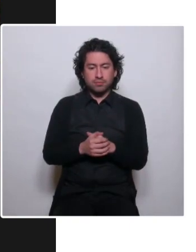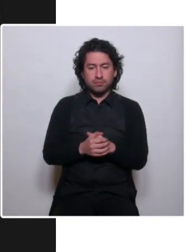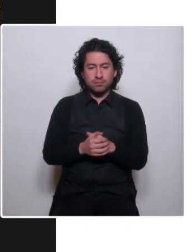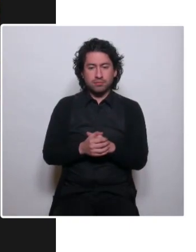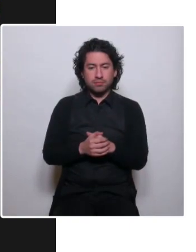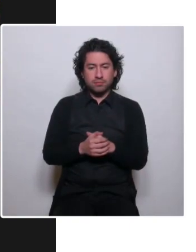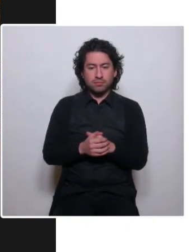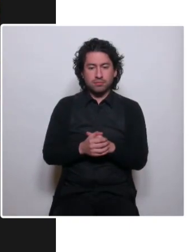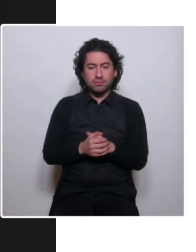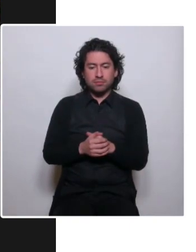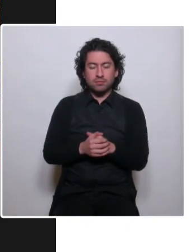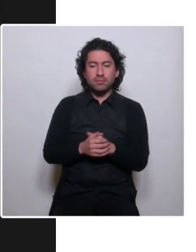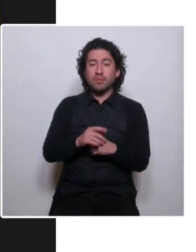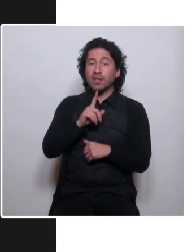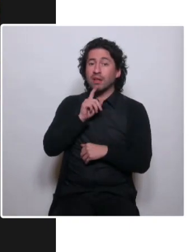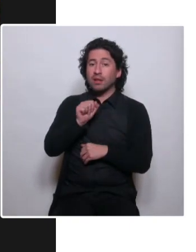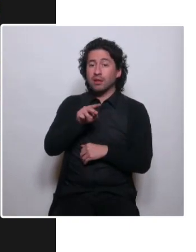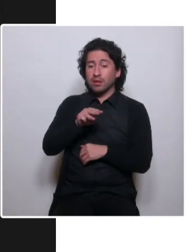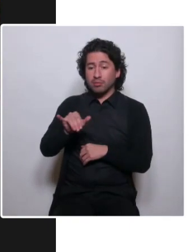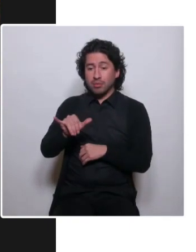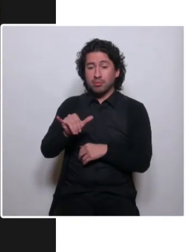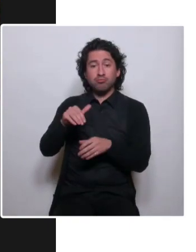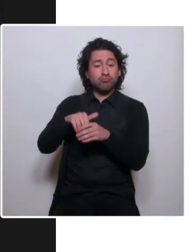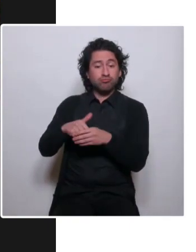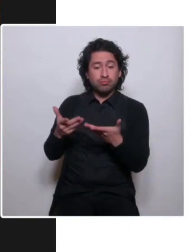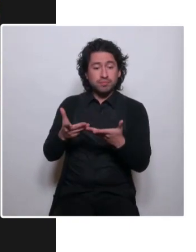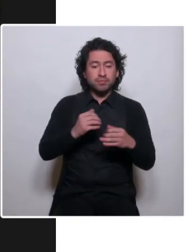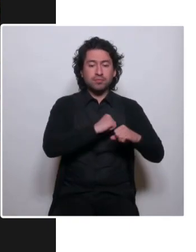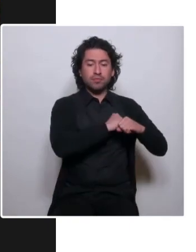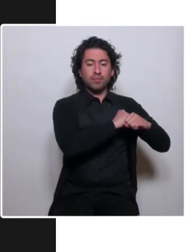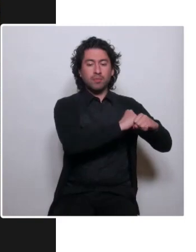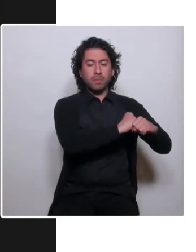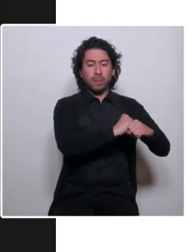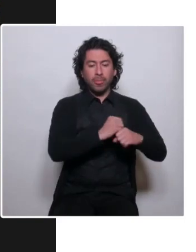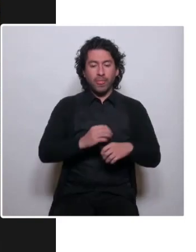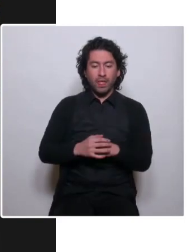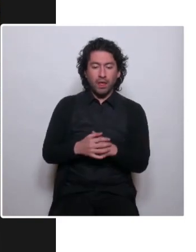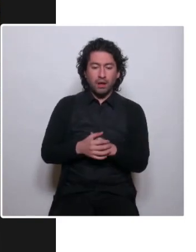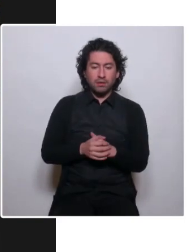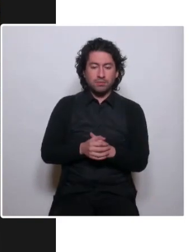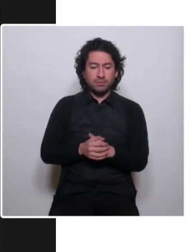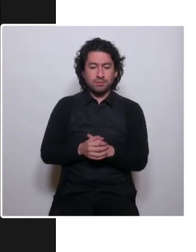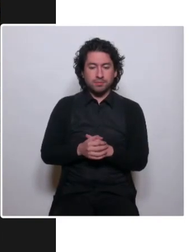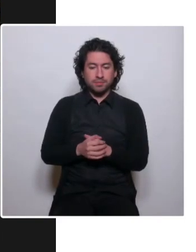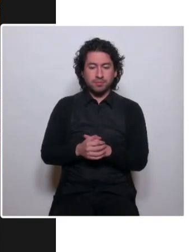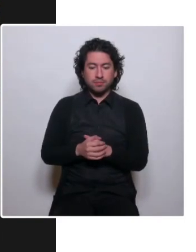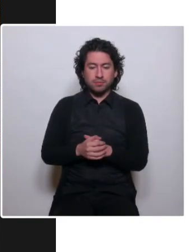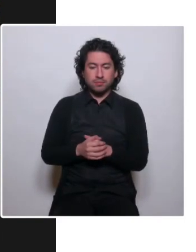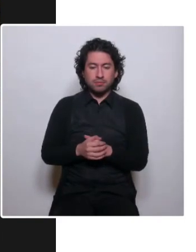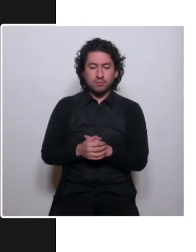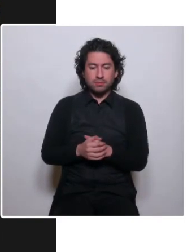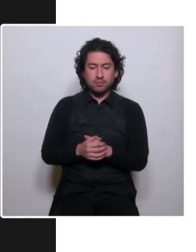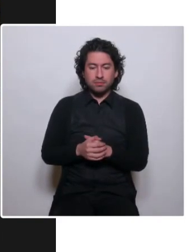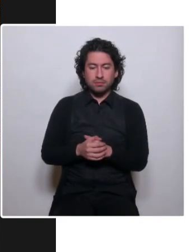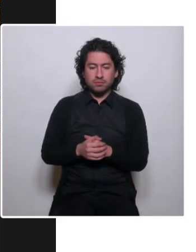Señora Tani Bustilnik, ¿cómo vota? En contra, señor secretario, gracias.